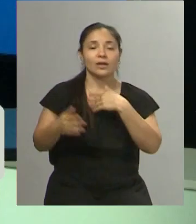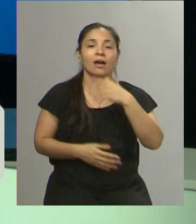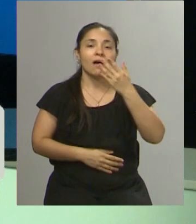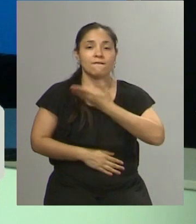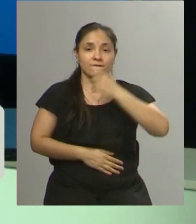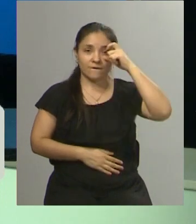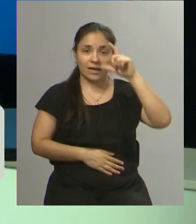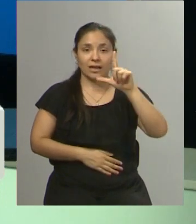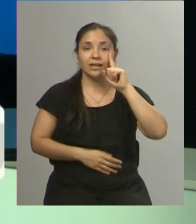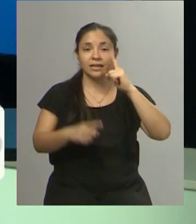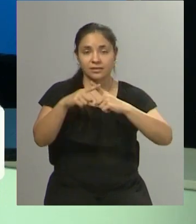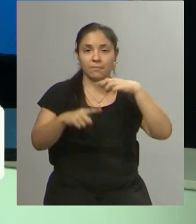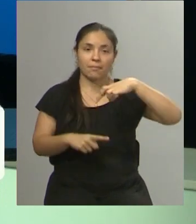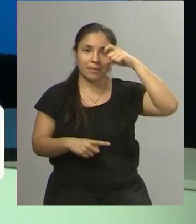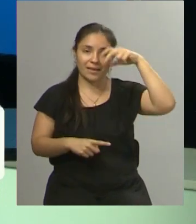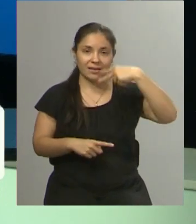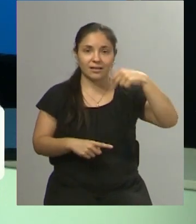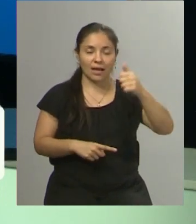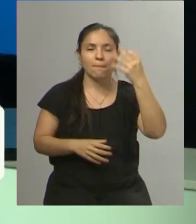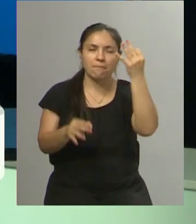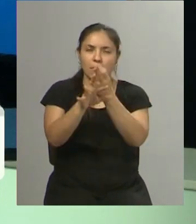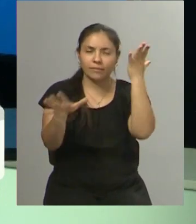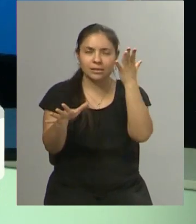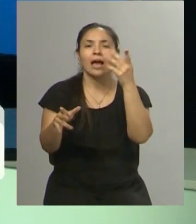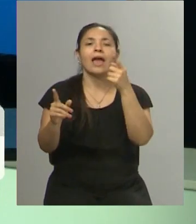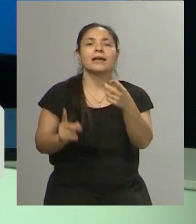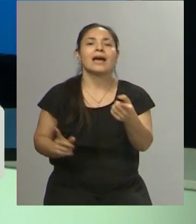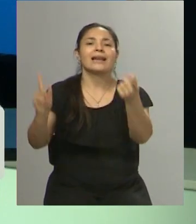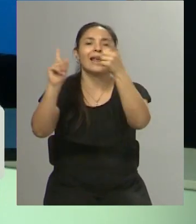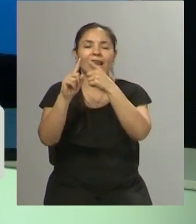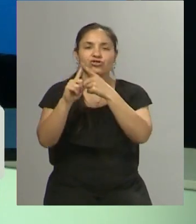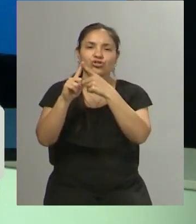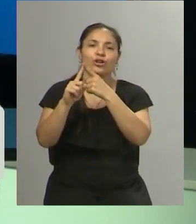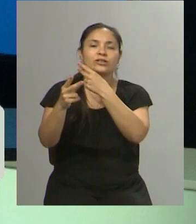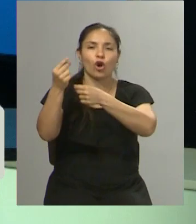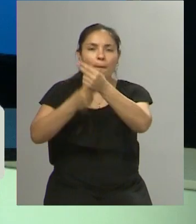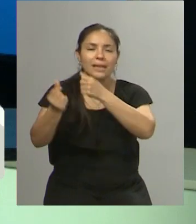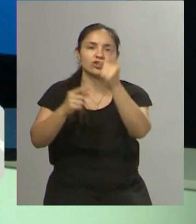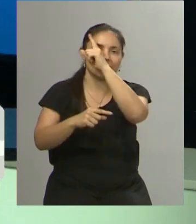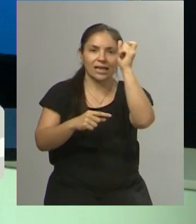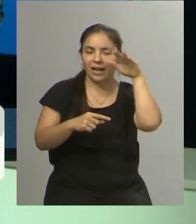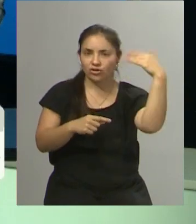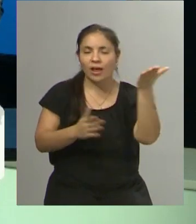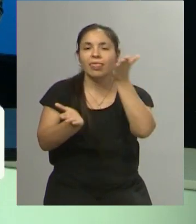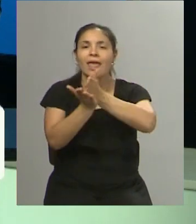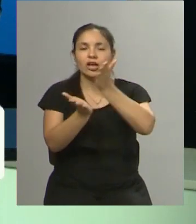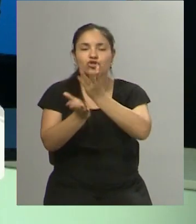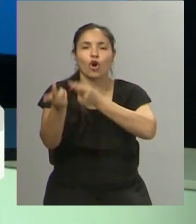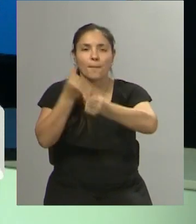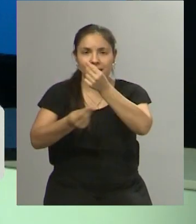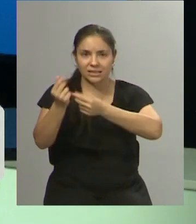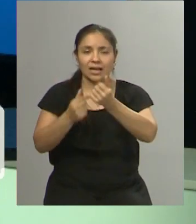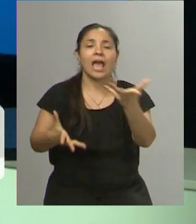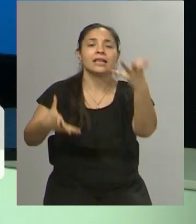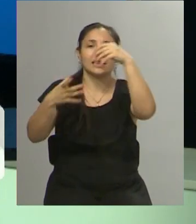Félix Peña, especialista en Relaciones Económicas Internacionales, Derecho de Comercio Internacional e Integración Económica, hablando